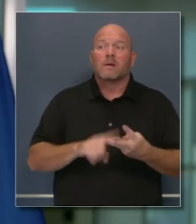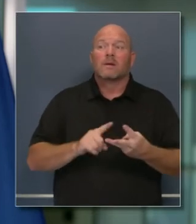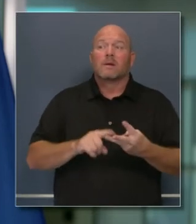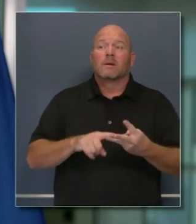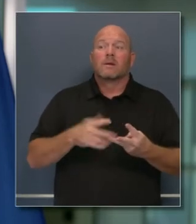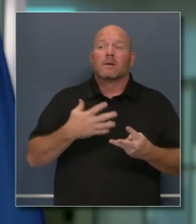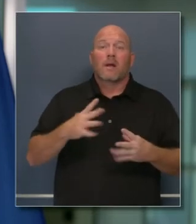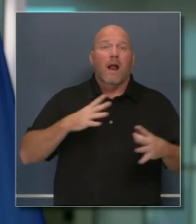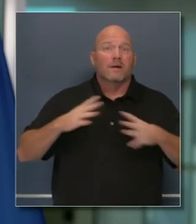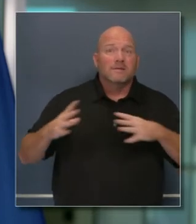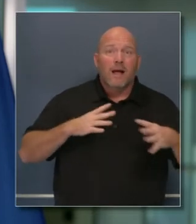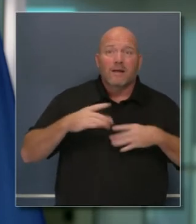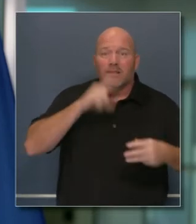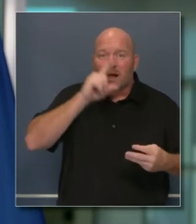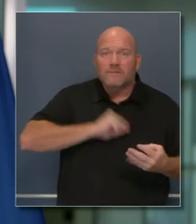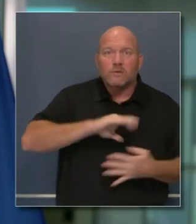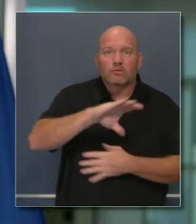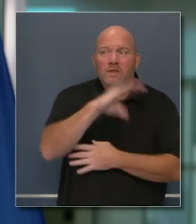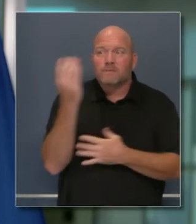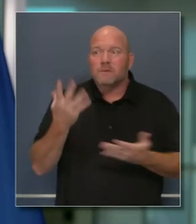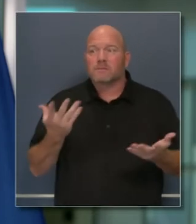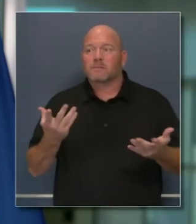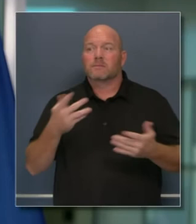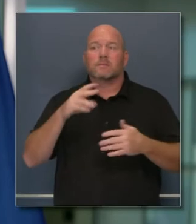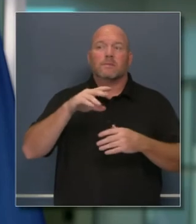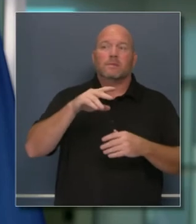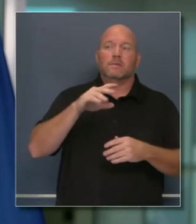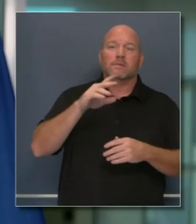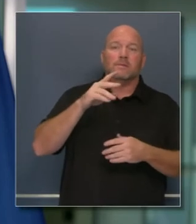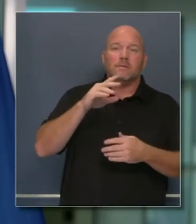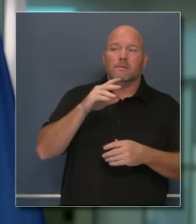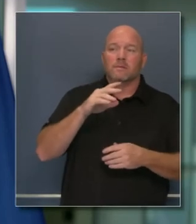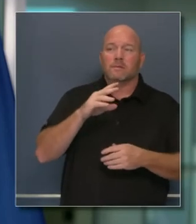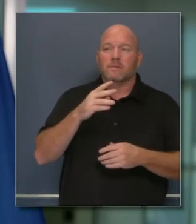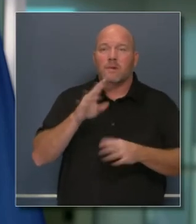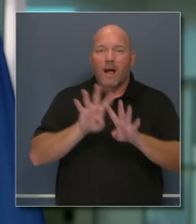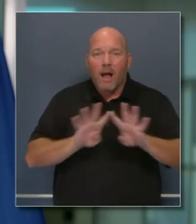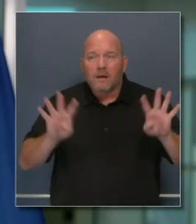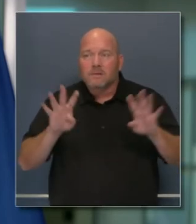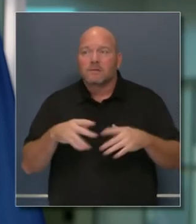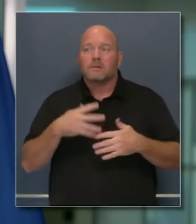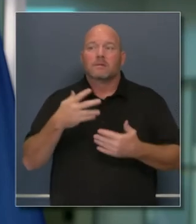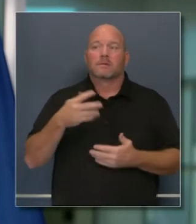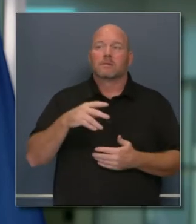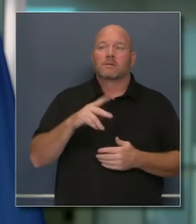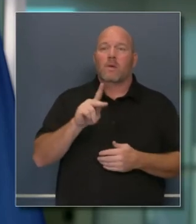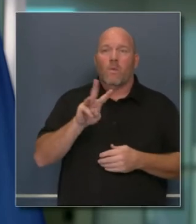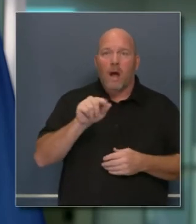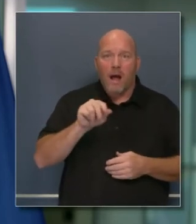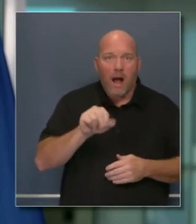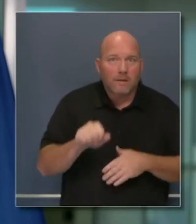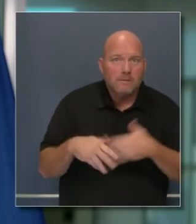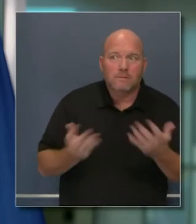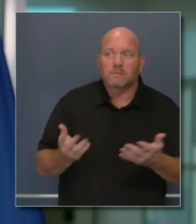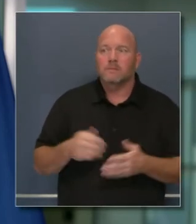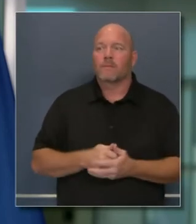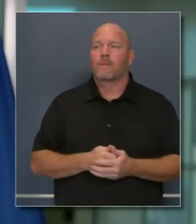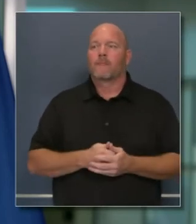y todas las tradiciones de reunirse en torno a eso, el Día de Acción de Gracias y los otros